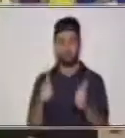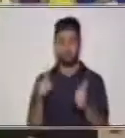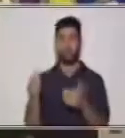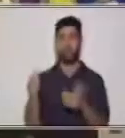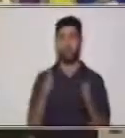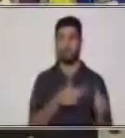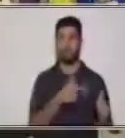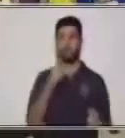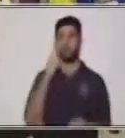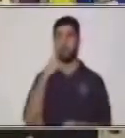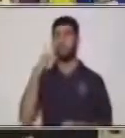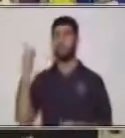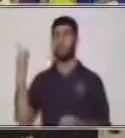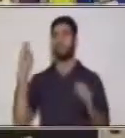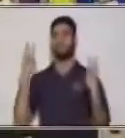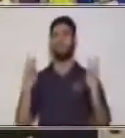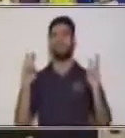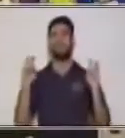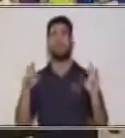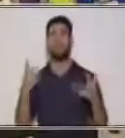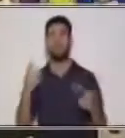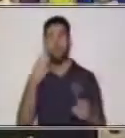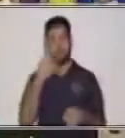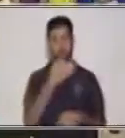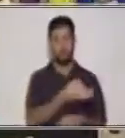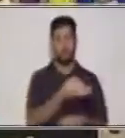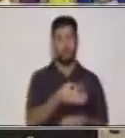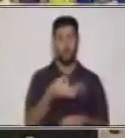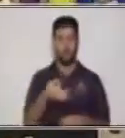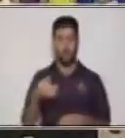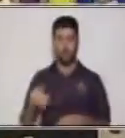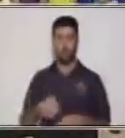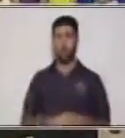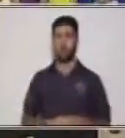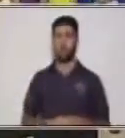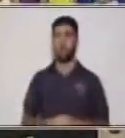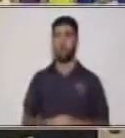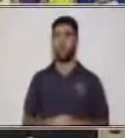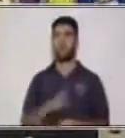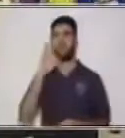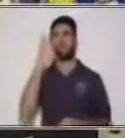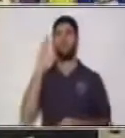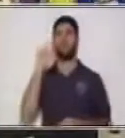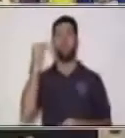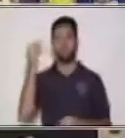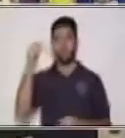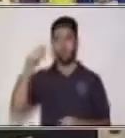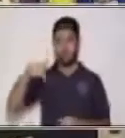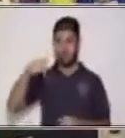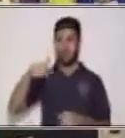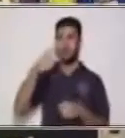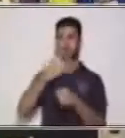nuestro tema, las monedas. Porque aquí en Guatemala